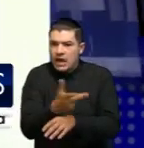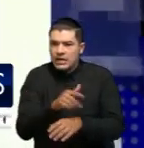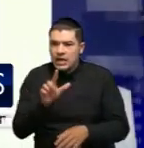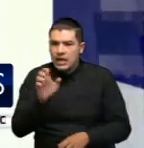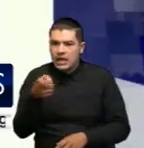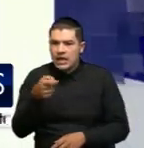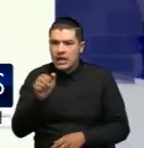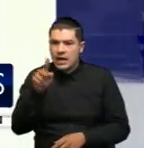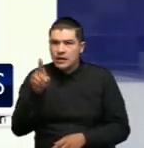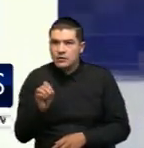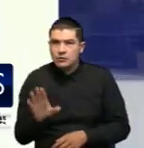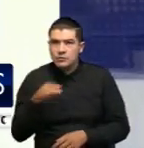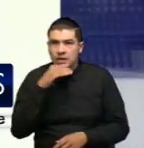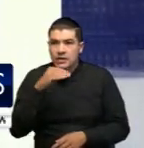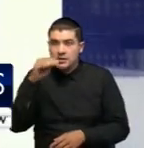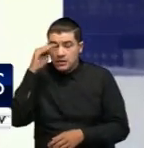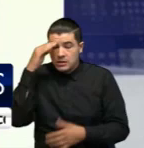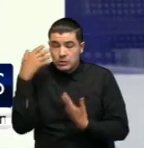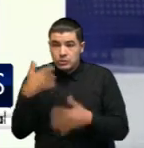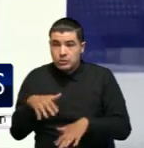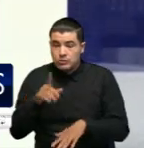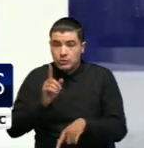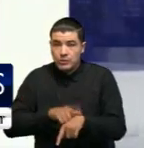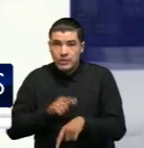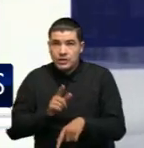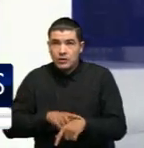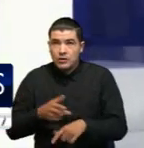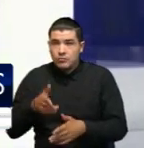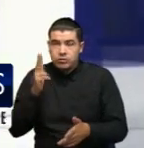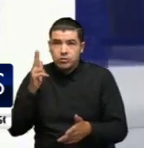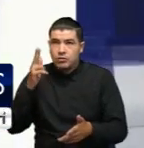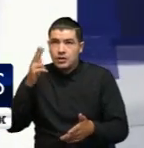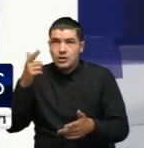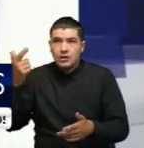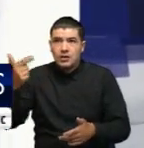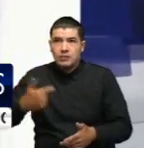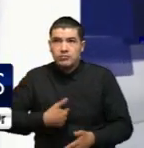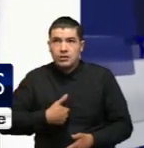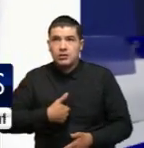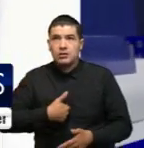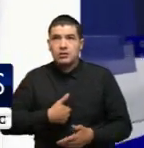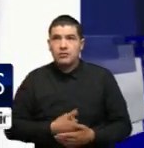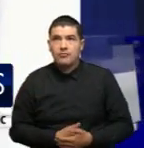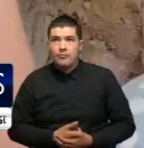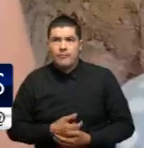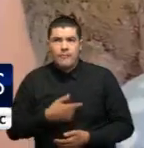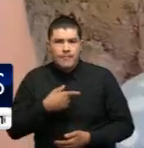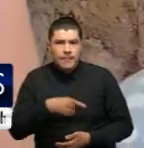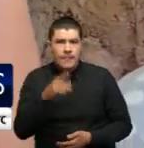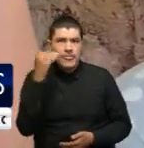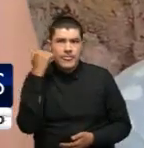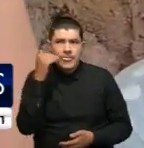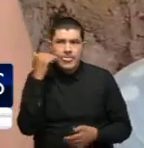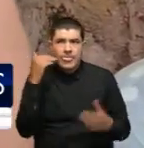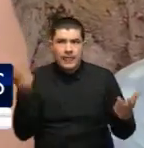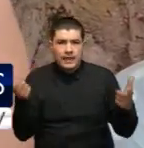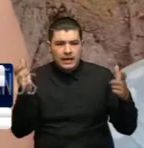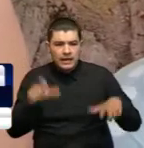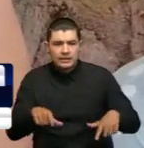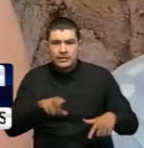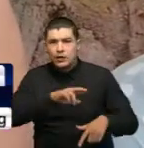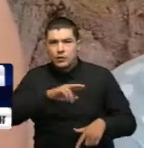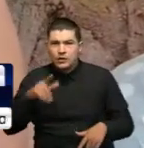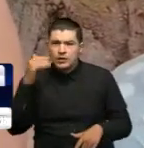Medellín. En ese preciso momento, una bala perdida le atravesó su pecho. Ella se encontraba en la cancha con